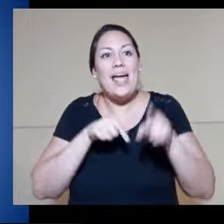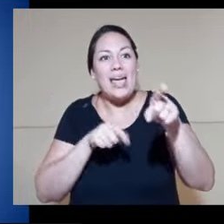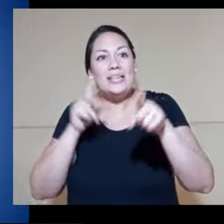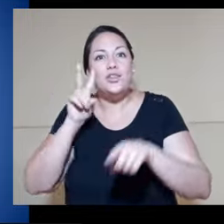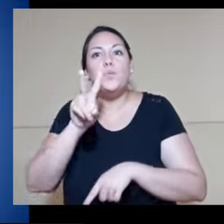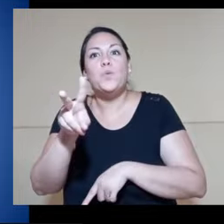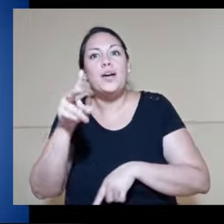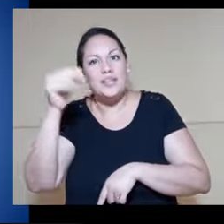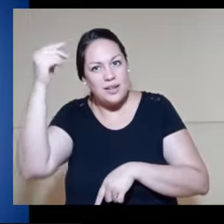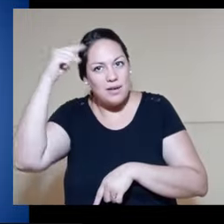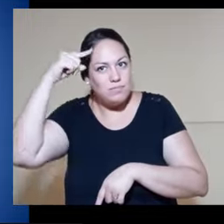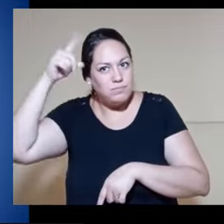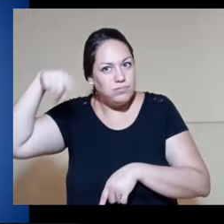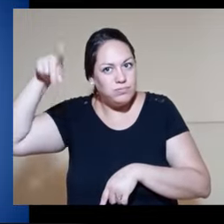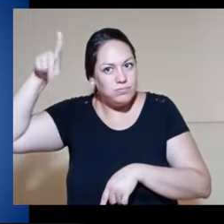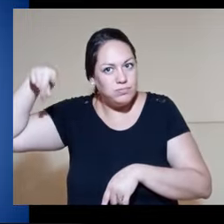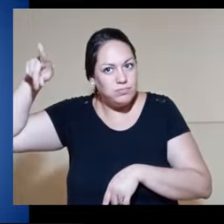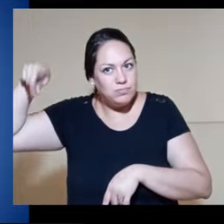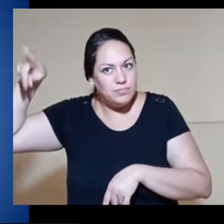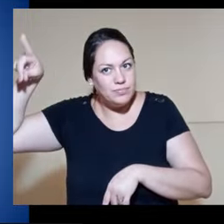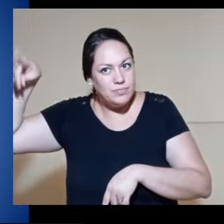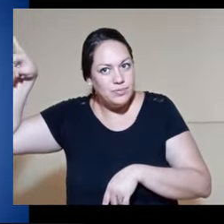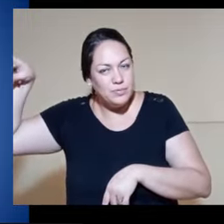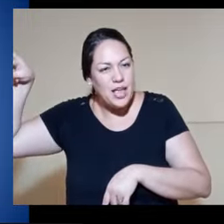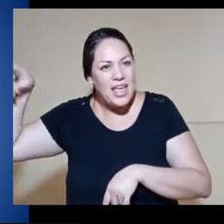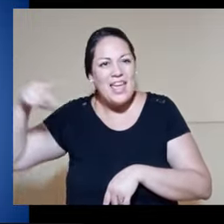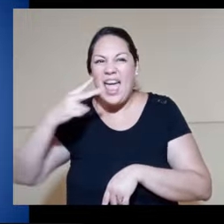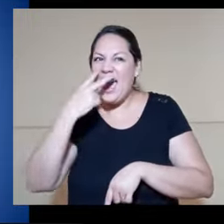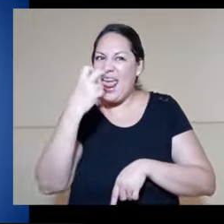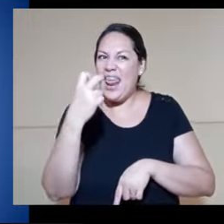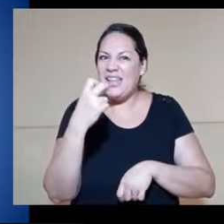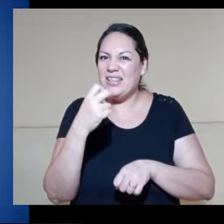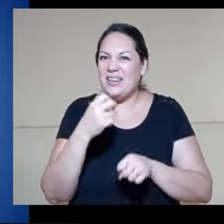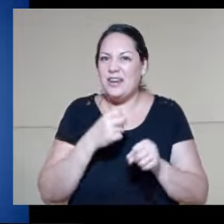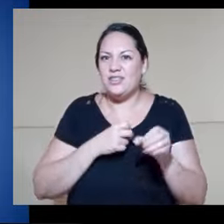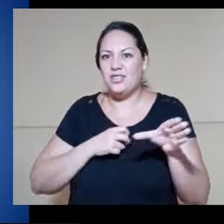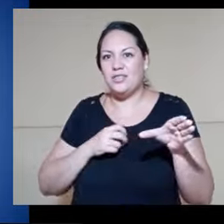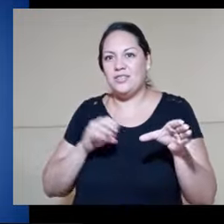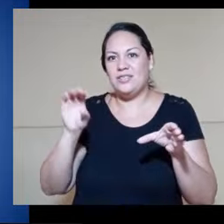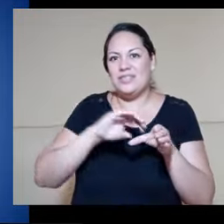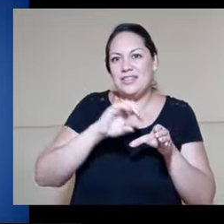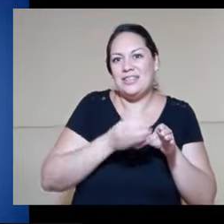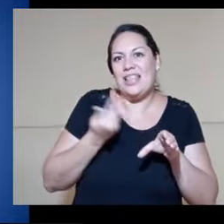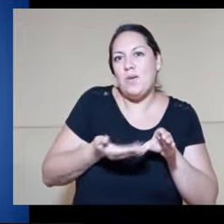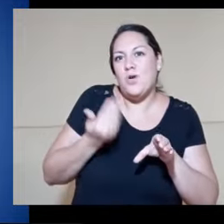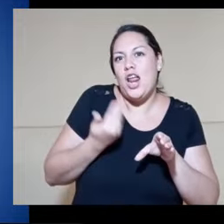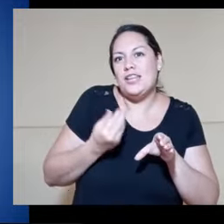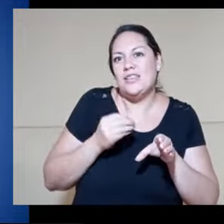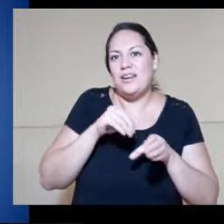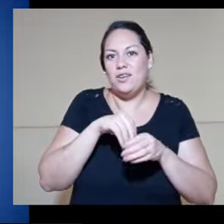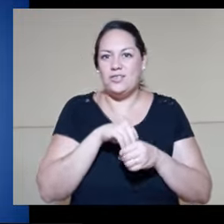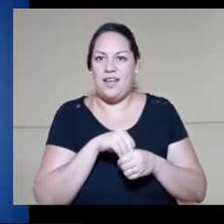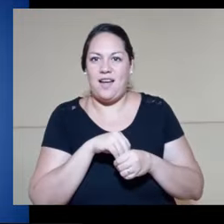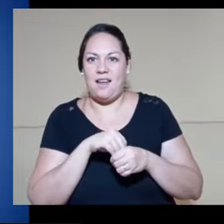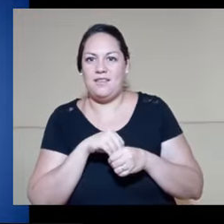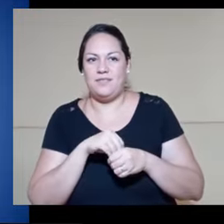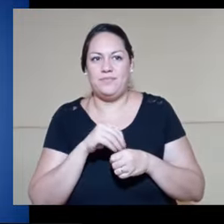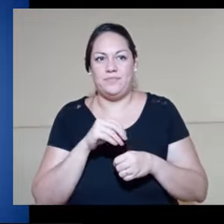parecen unos garabatos, están marcando la actividad cerebral, la actividad eléctrica de nuestra corteza cerebral, que es